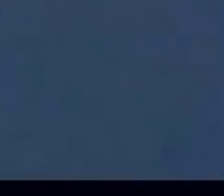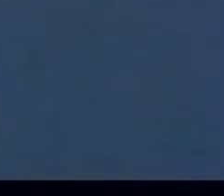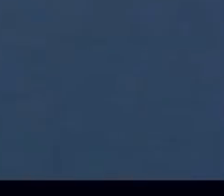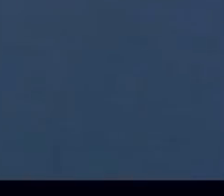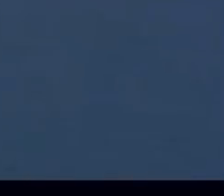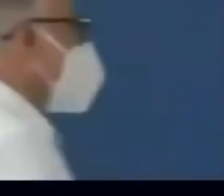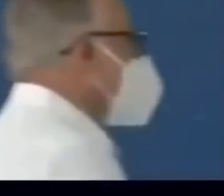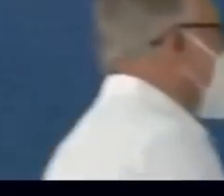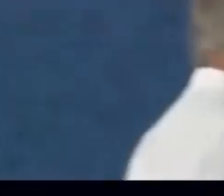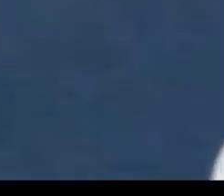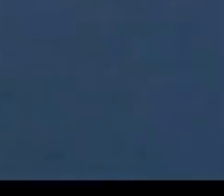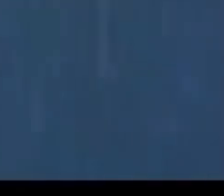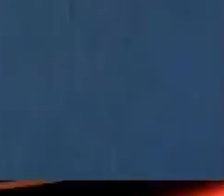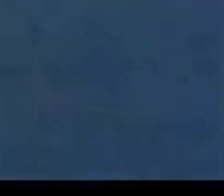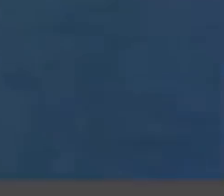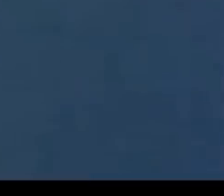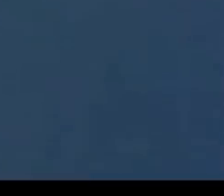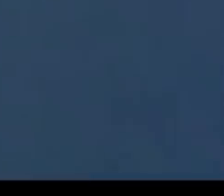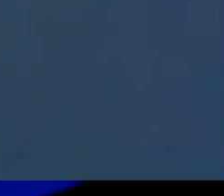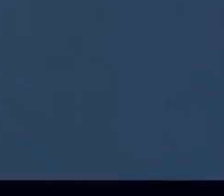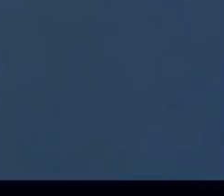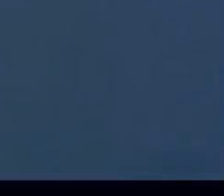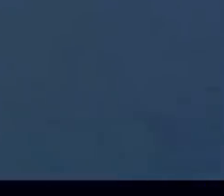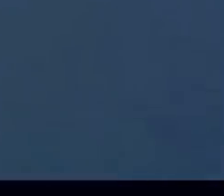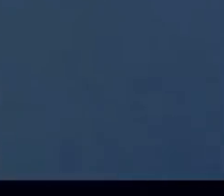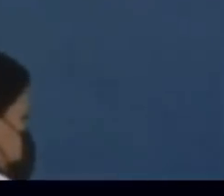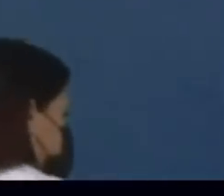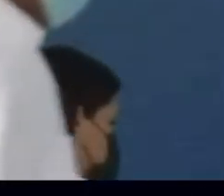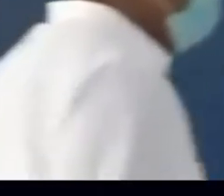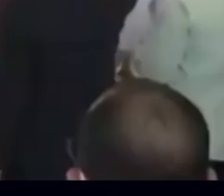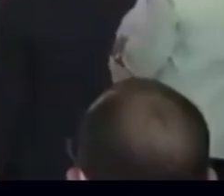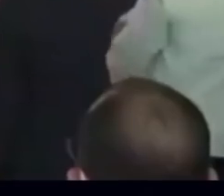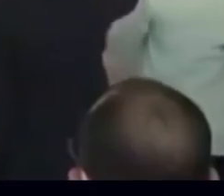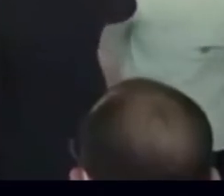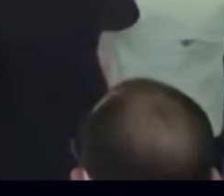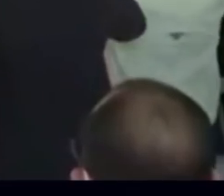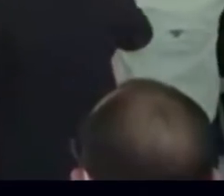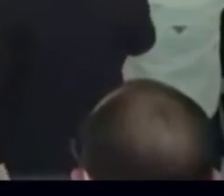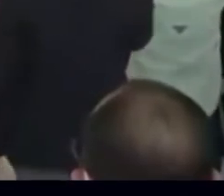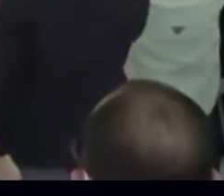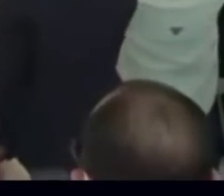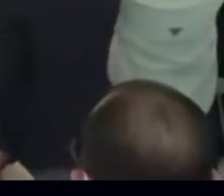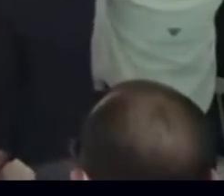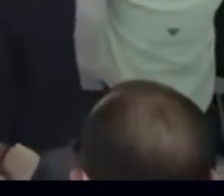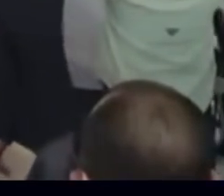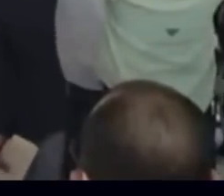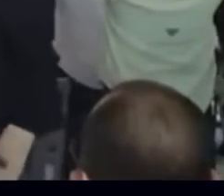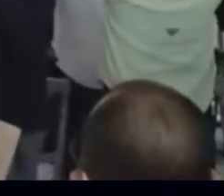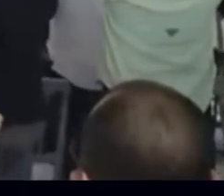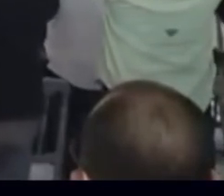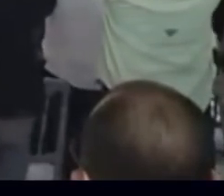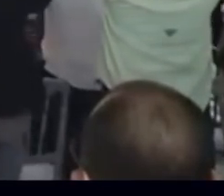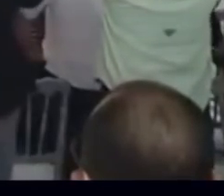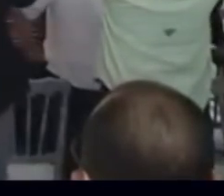Reyes, al director general del Sistema Único de Beneficiarios, SIUBEN, y hacemos un paréntesis para pedir a todos nuestros